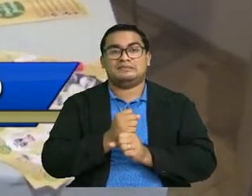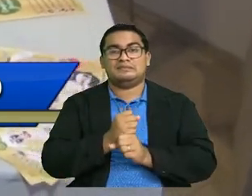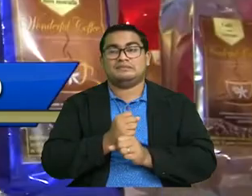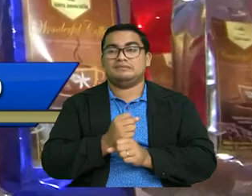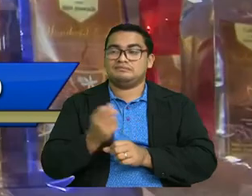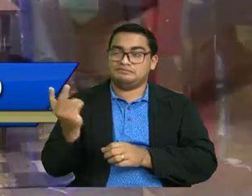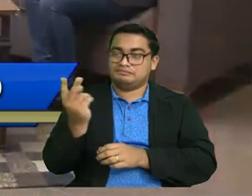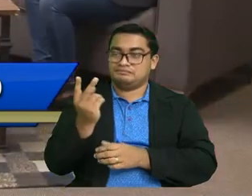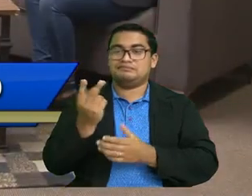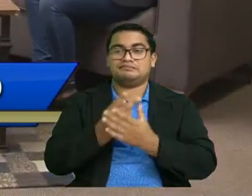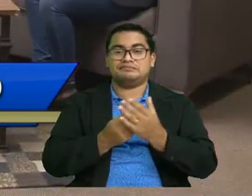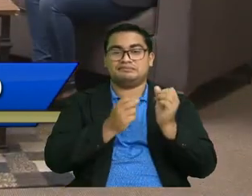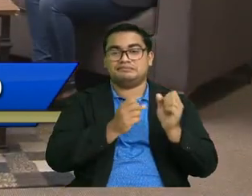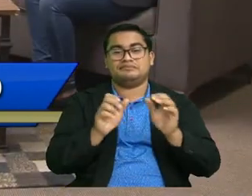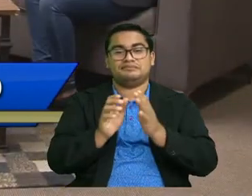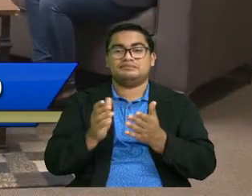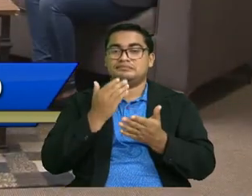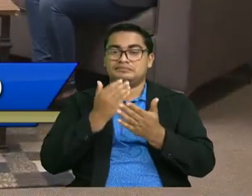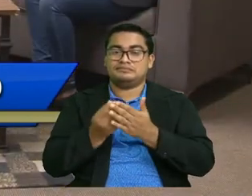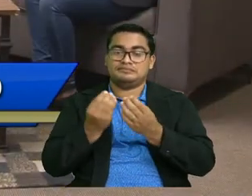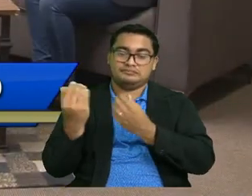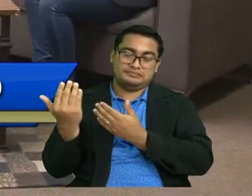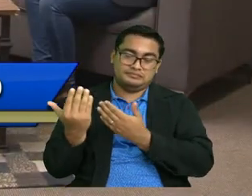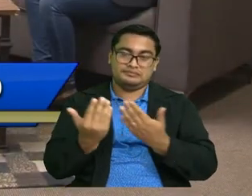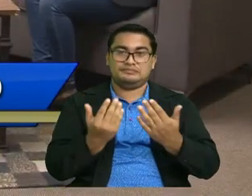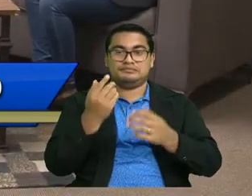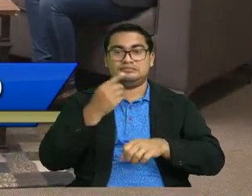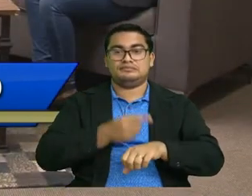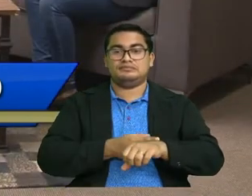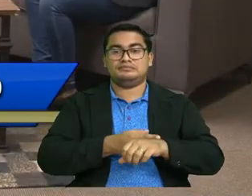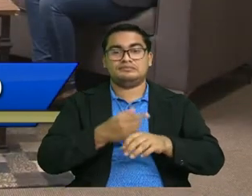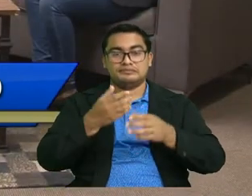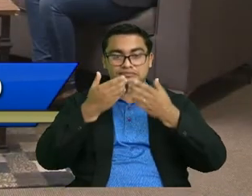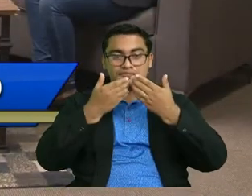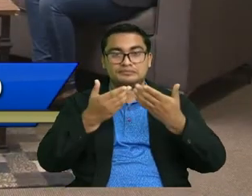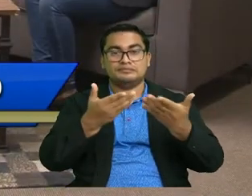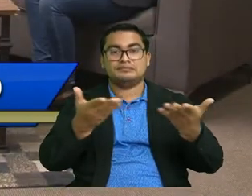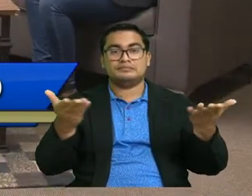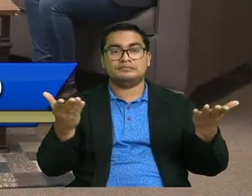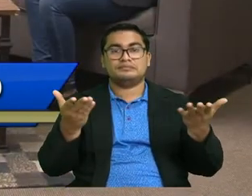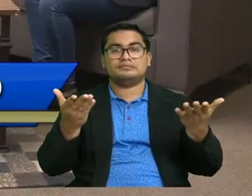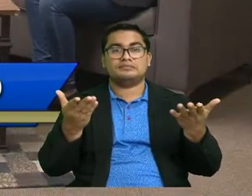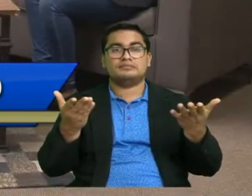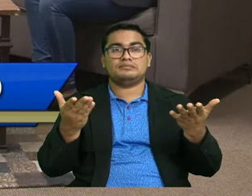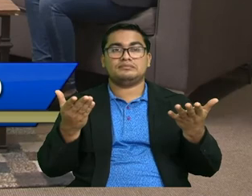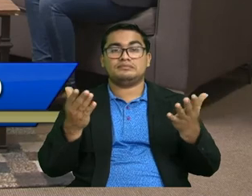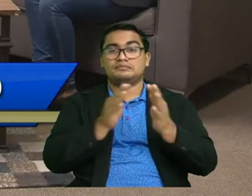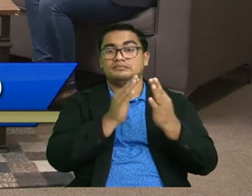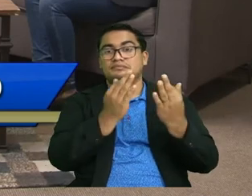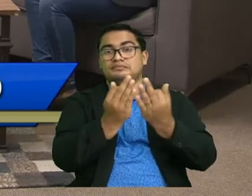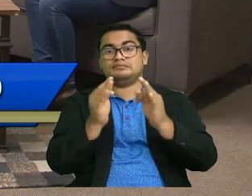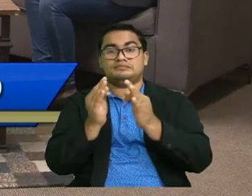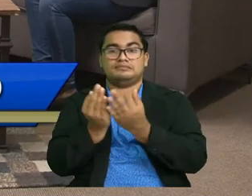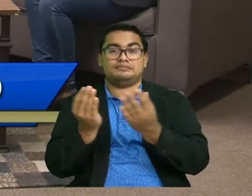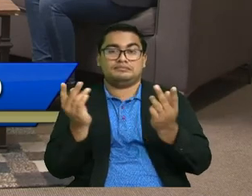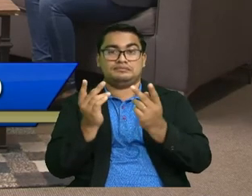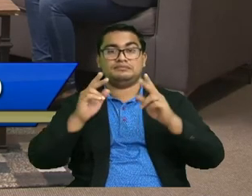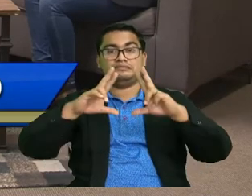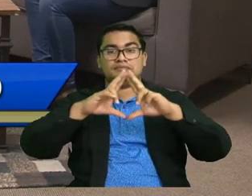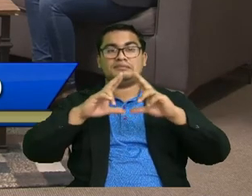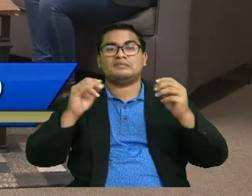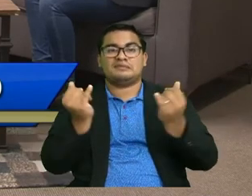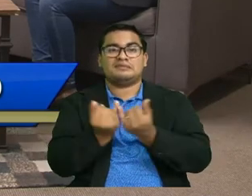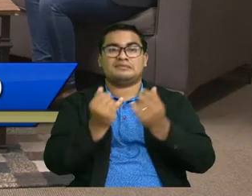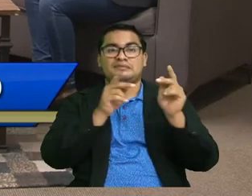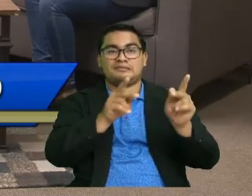ambos, muchísimas gracias por su tiempo, muchísimas gracias por transmitir toda esta información. para las familias nicaragüenses, pero también para esos